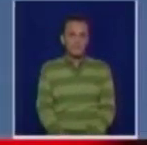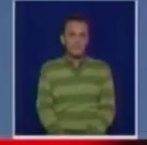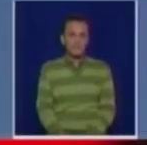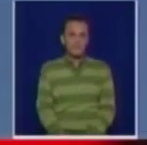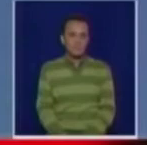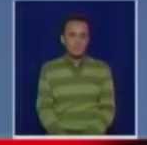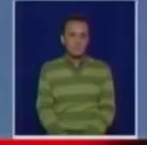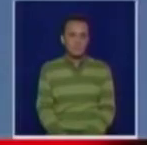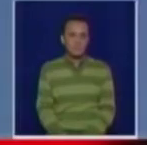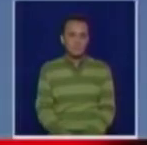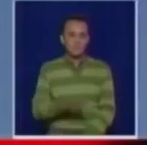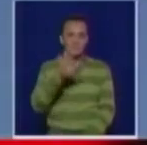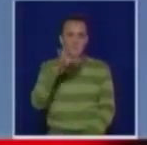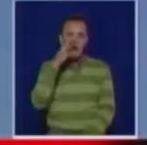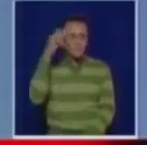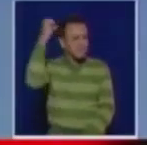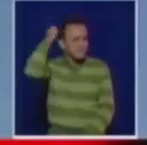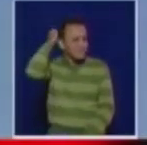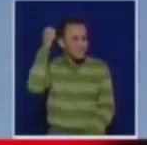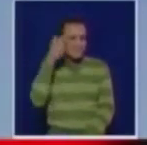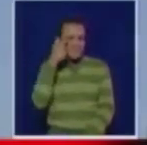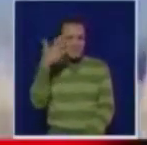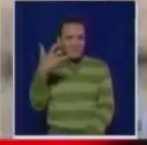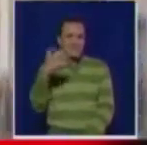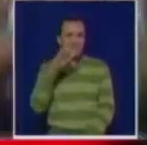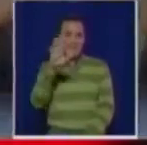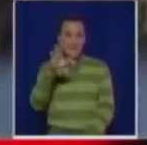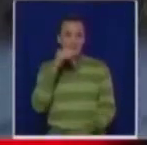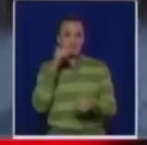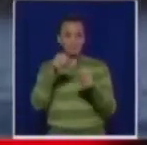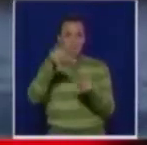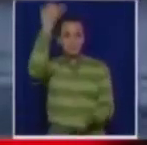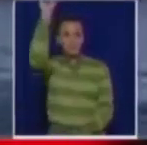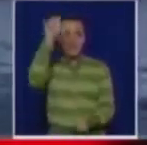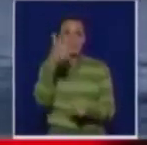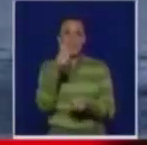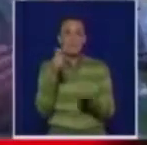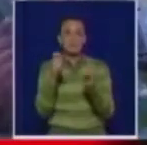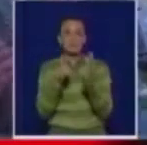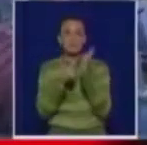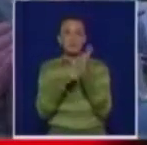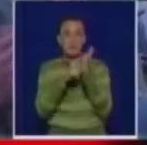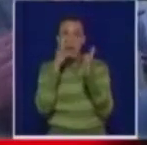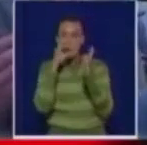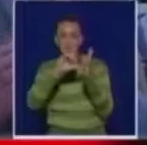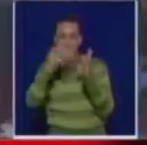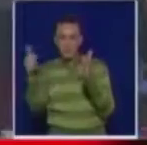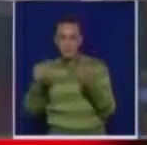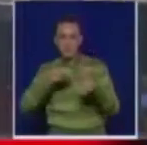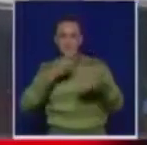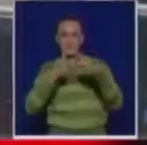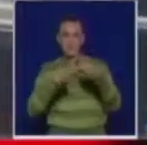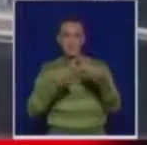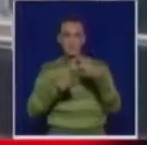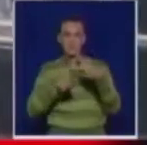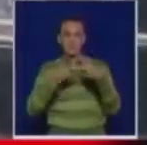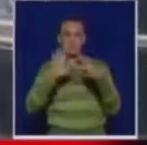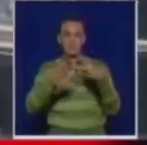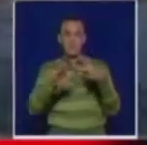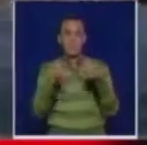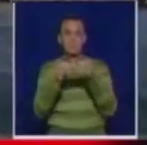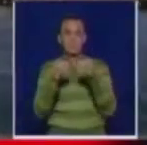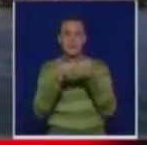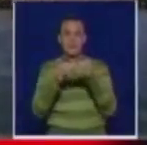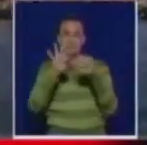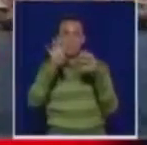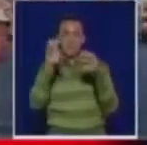El hombre de la cola de caballo redujo distancias y quedó a 10 puntos de Silchenko, segundo de la clasificación general, y a 90 de